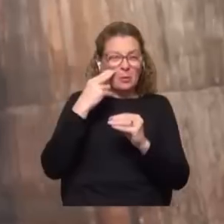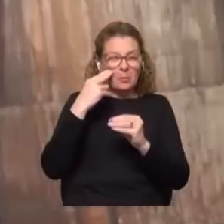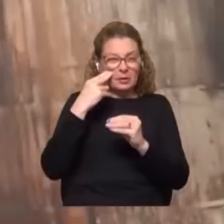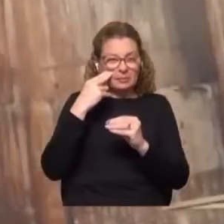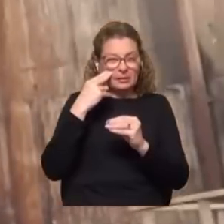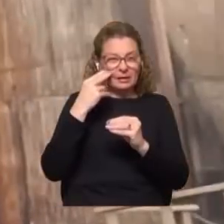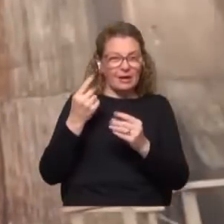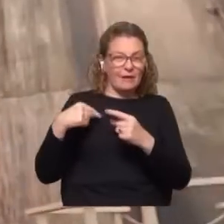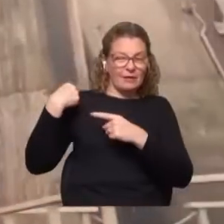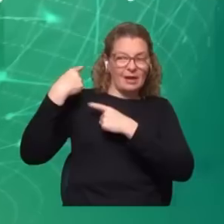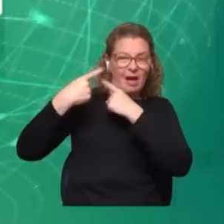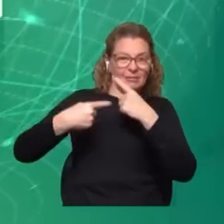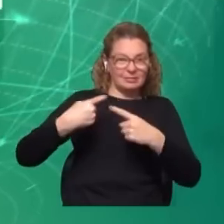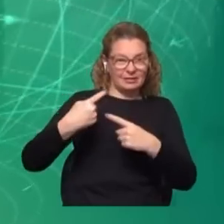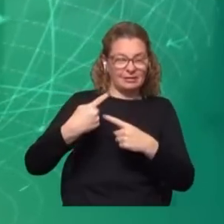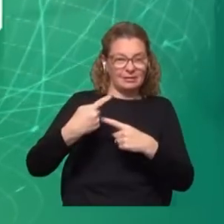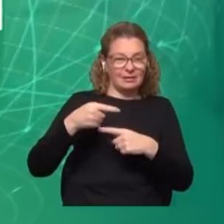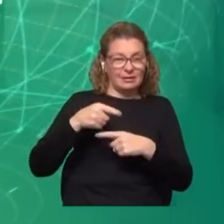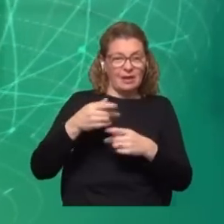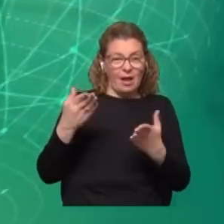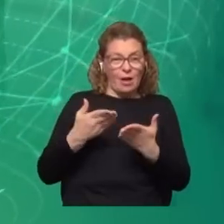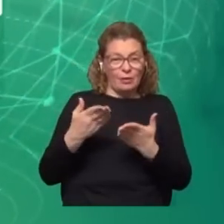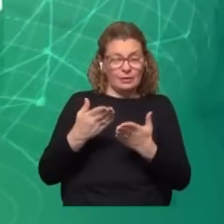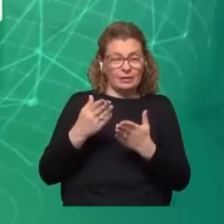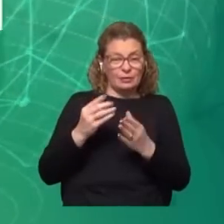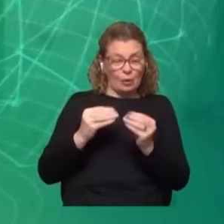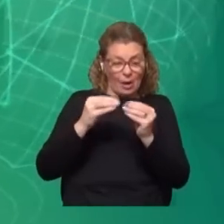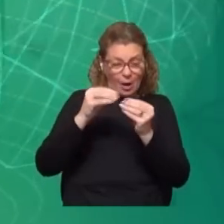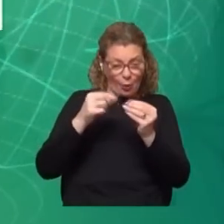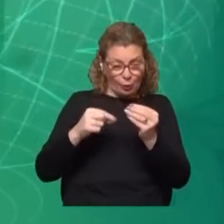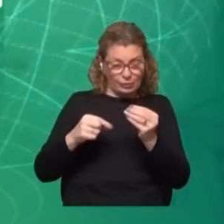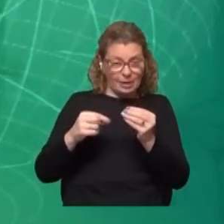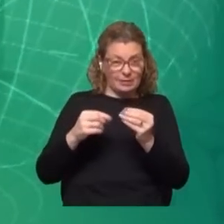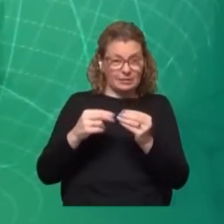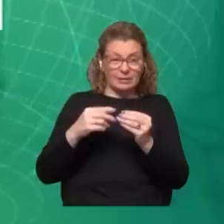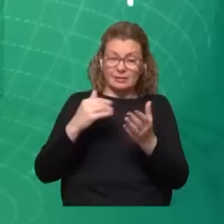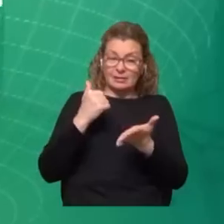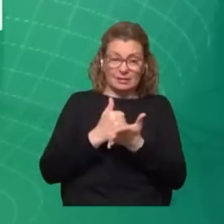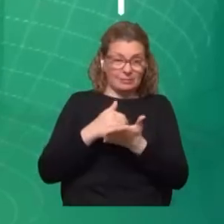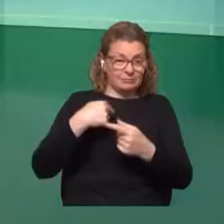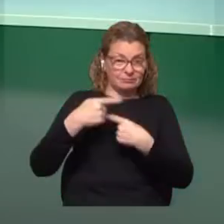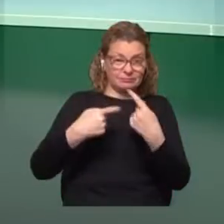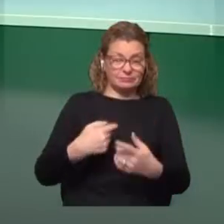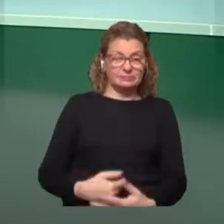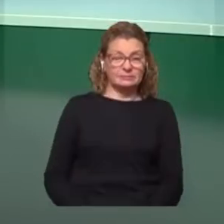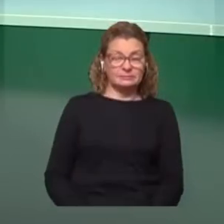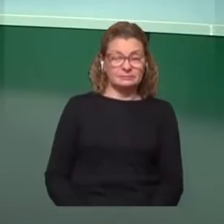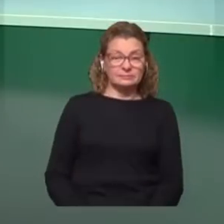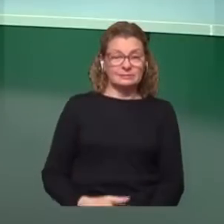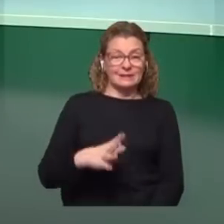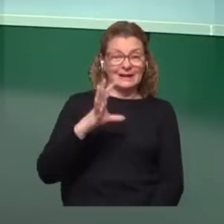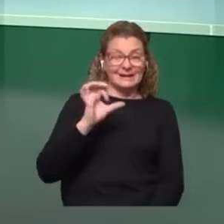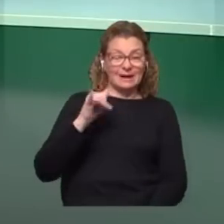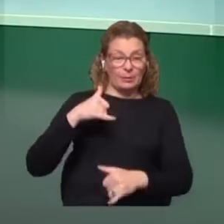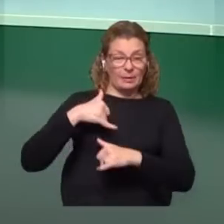que viene de antes que lo tenemos ahora y si no se ajustan van a seguir existiendo y el senador